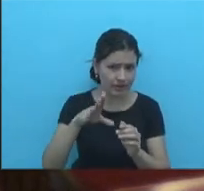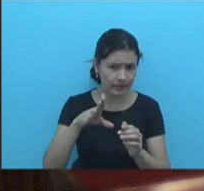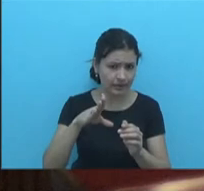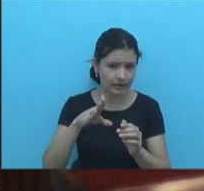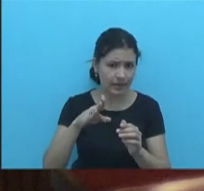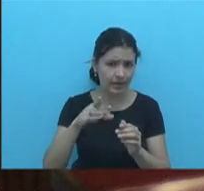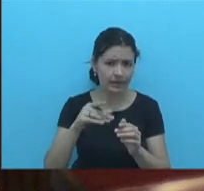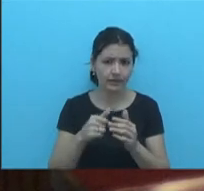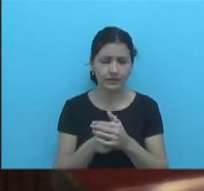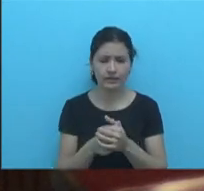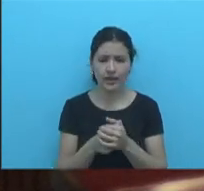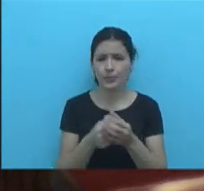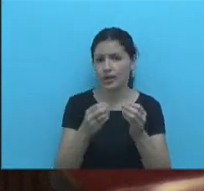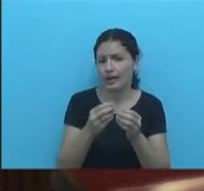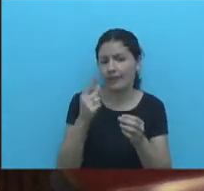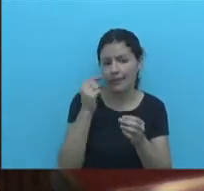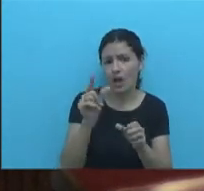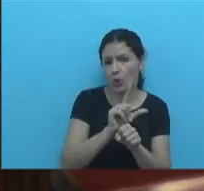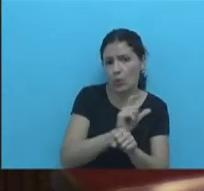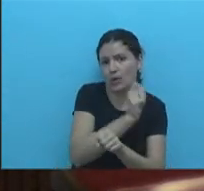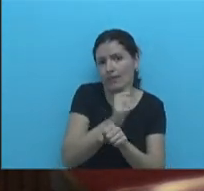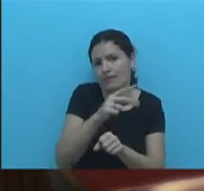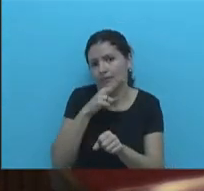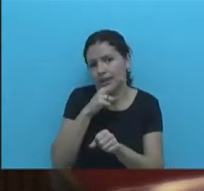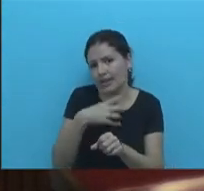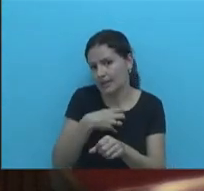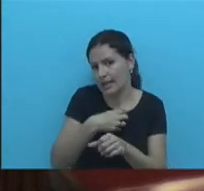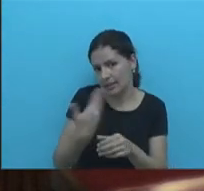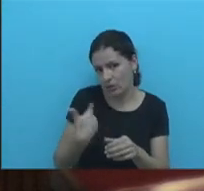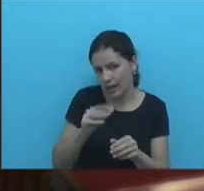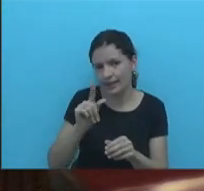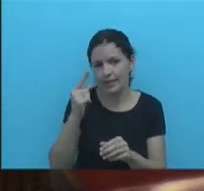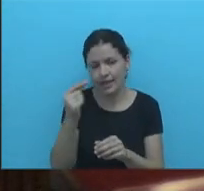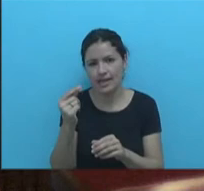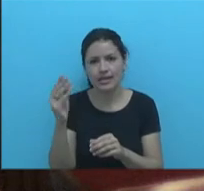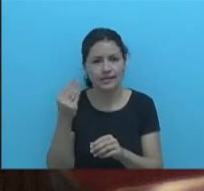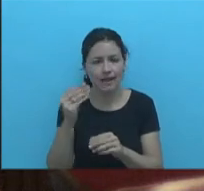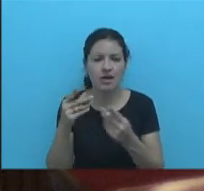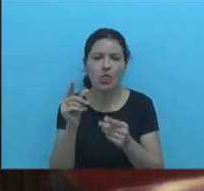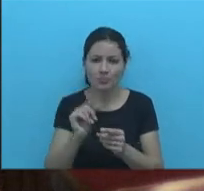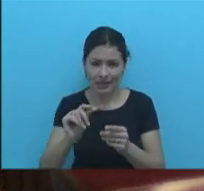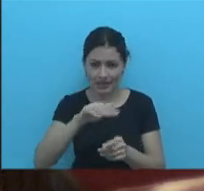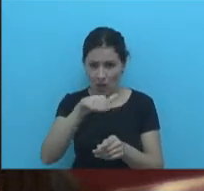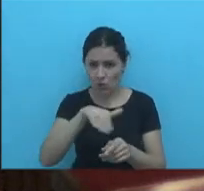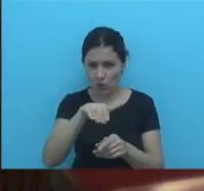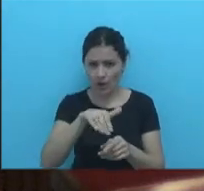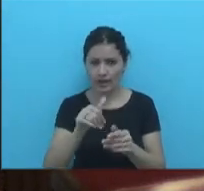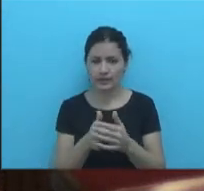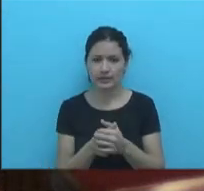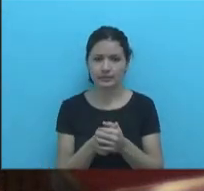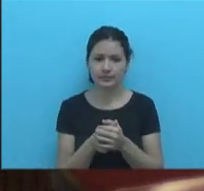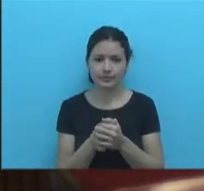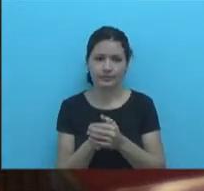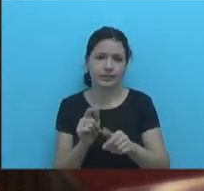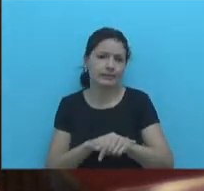viernes, se da clases normales, y los sábados se utilizaría el espacio para realizar talleres. El